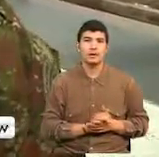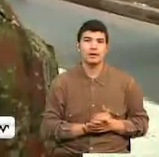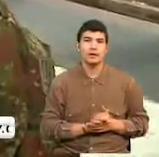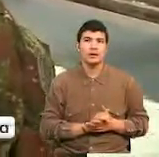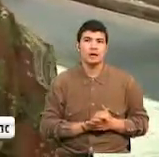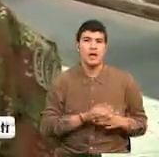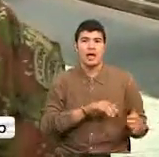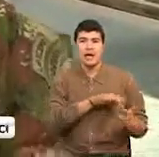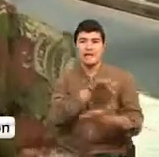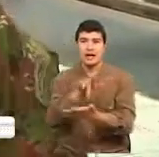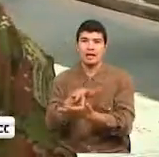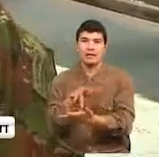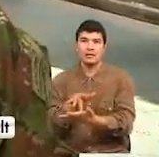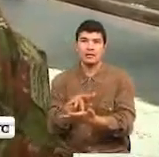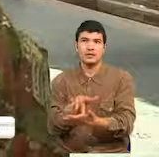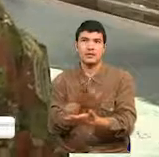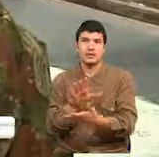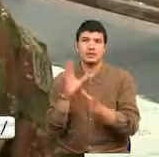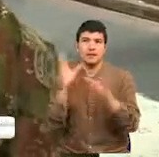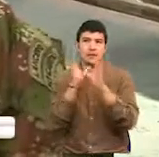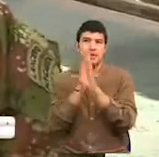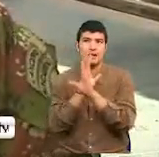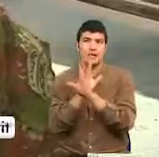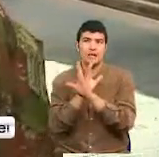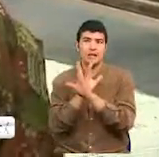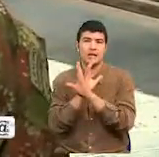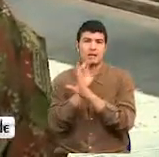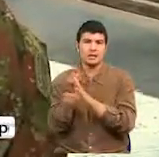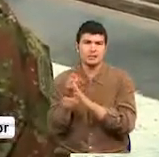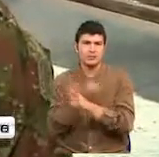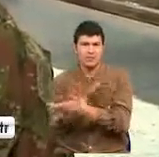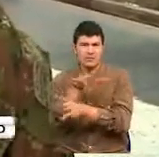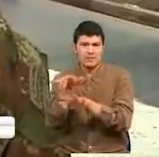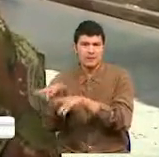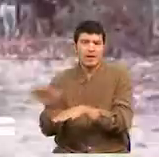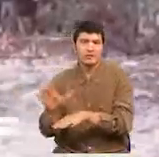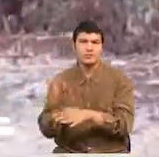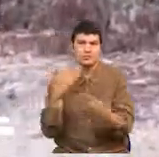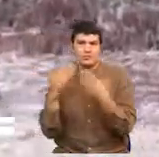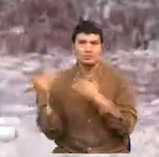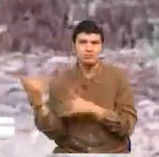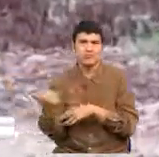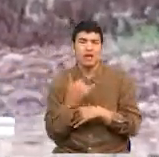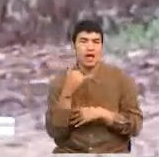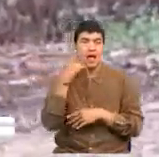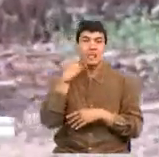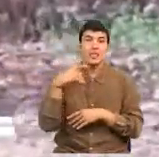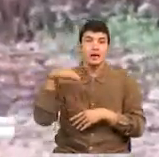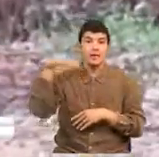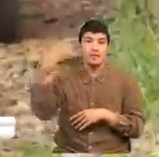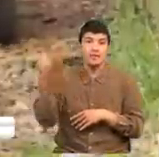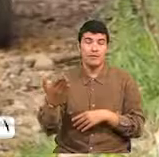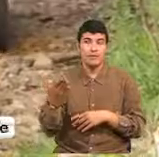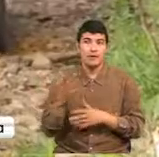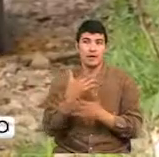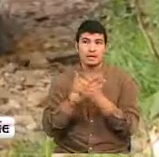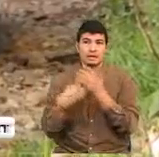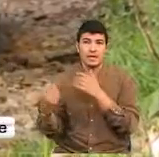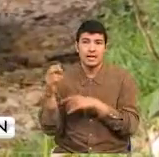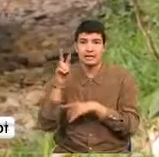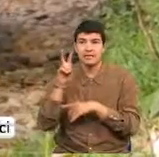y el 40 y esa noche pernota ahí. Pernota en estas veredas. Al otro día sale a